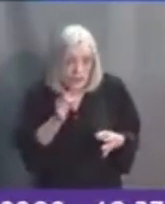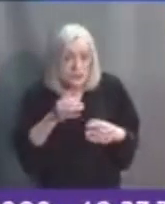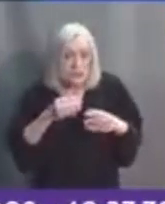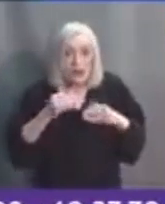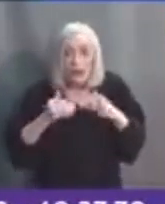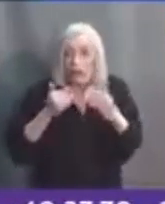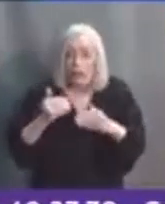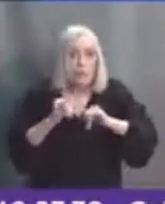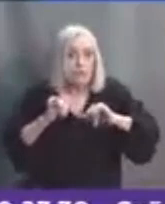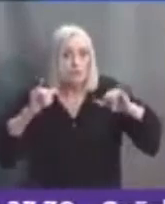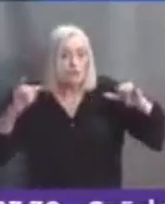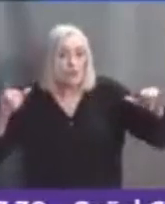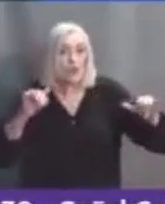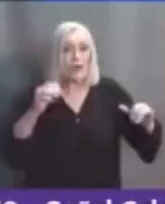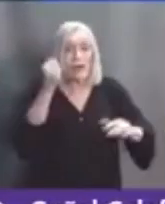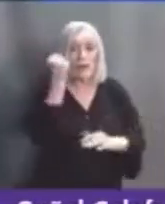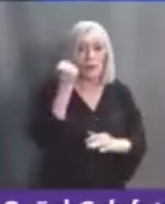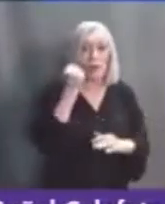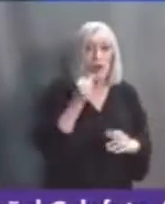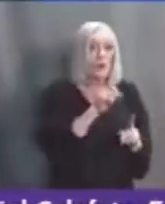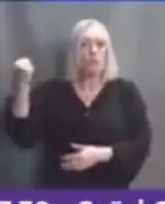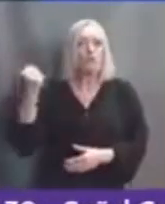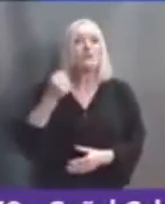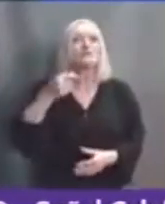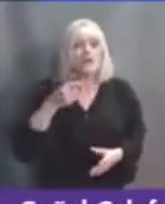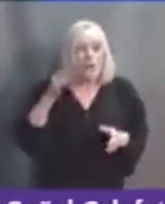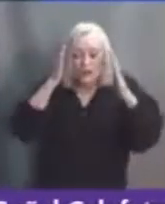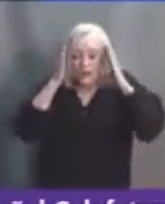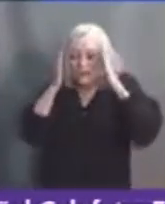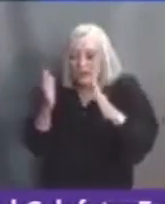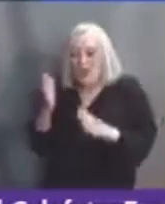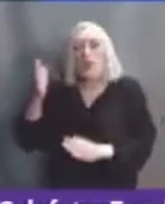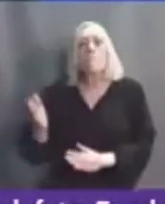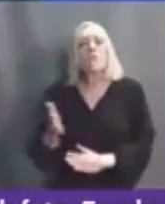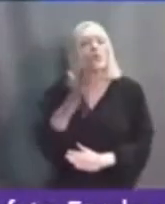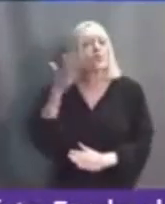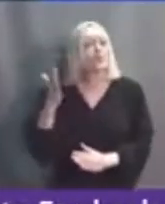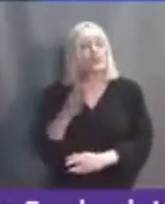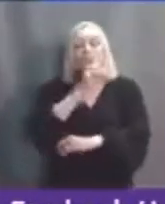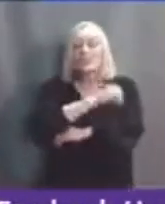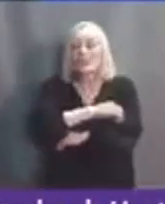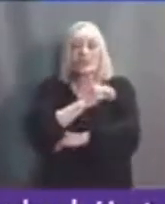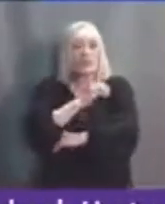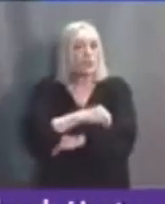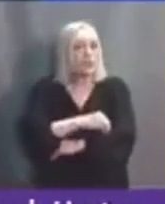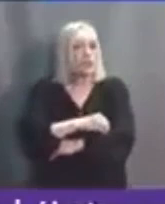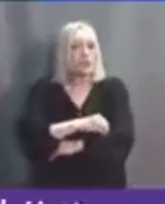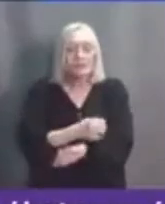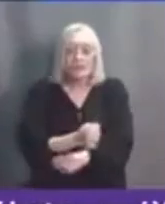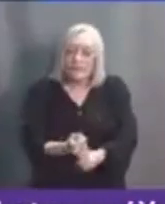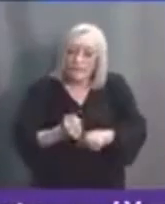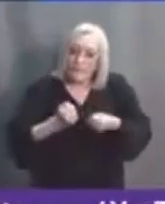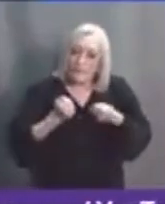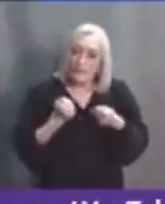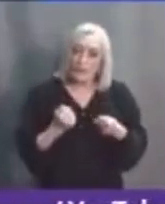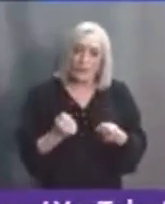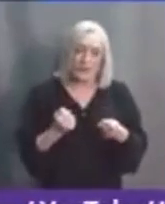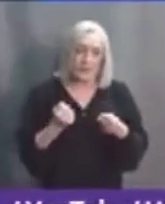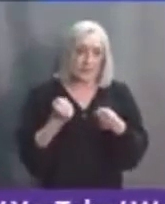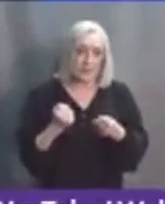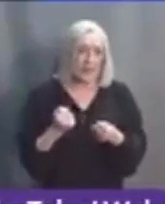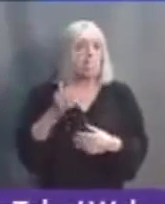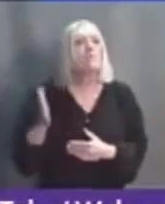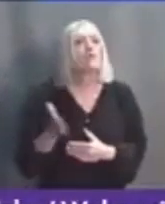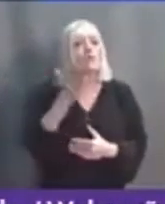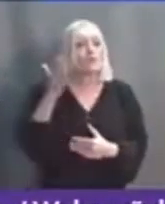economía no el actor principal Santa Cruz de debe afianzar su perfil